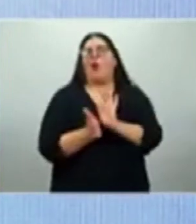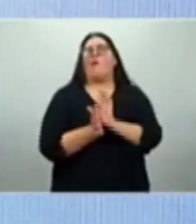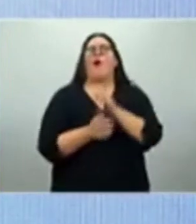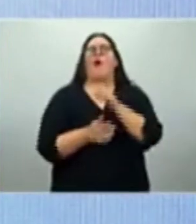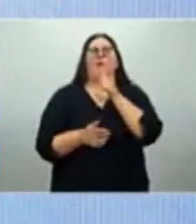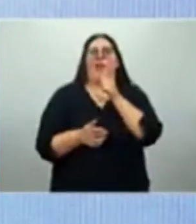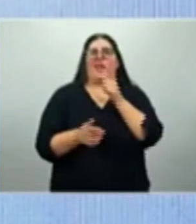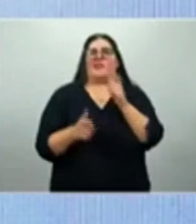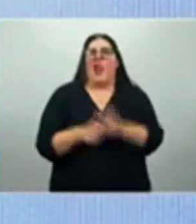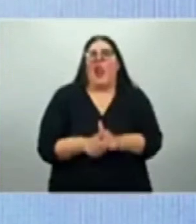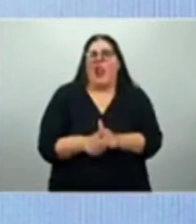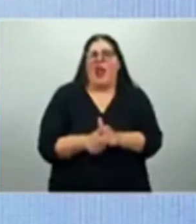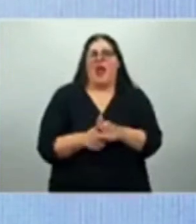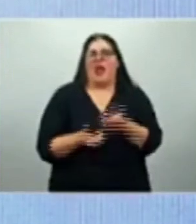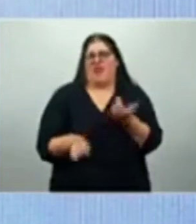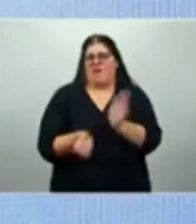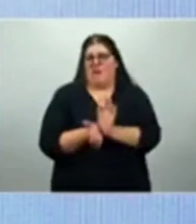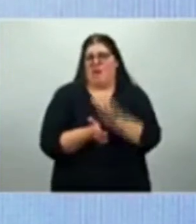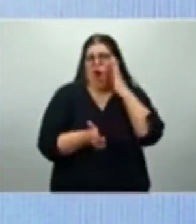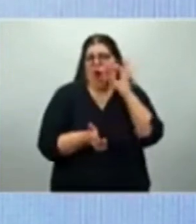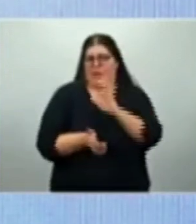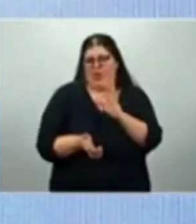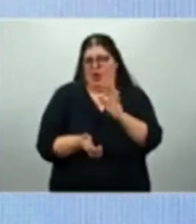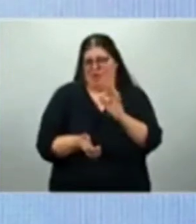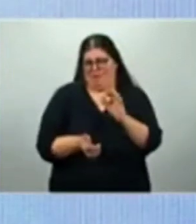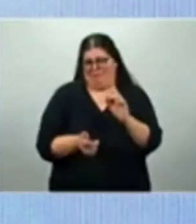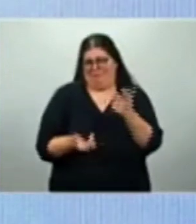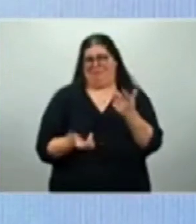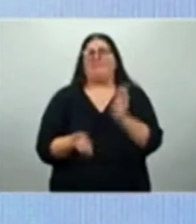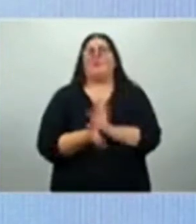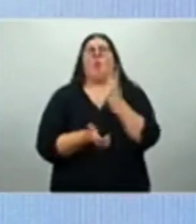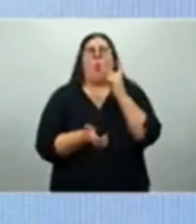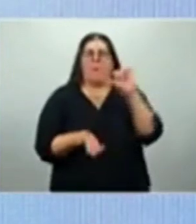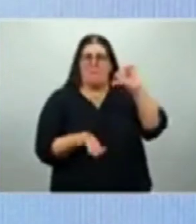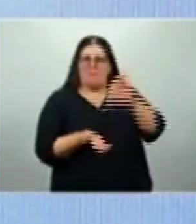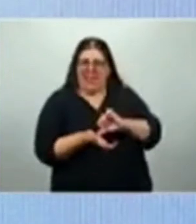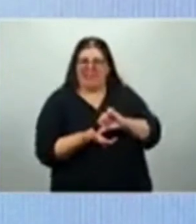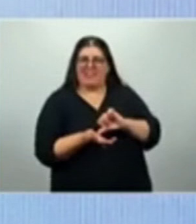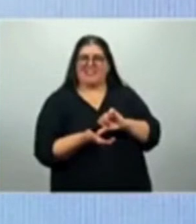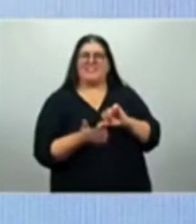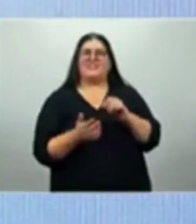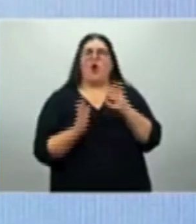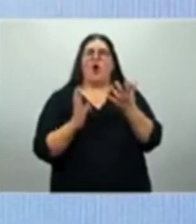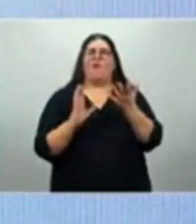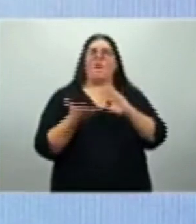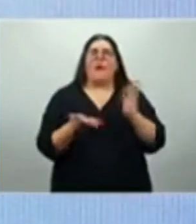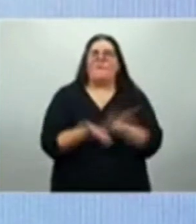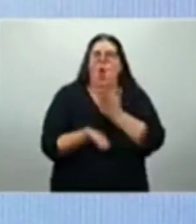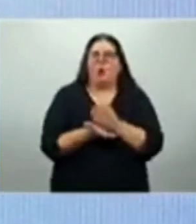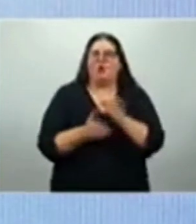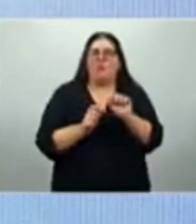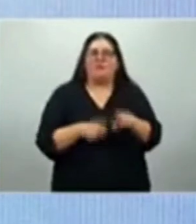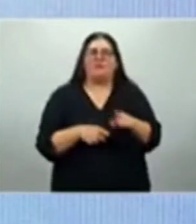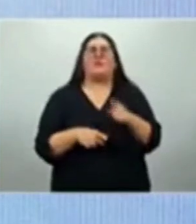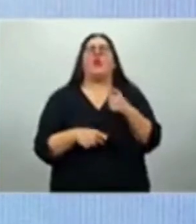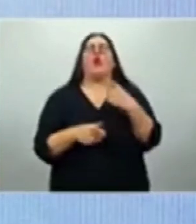minoritaria, casi inexistente en tanta opinión, que podría haber un país, un sistema productivo,